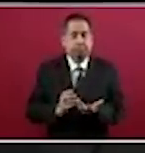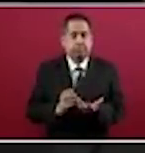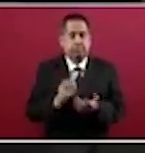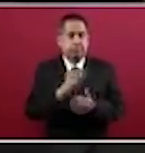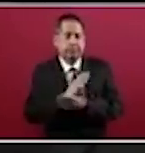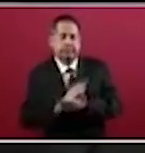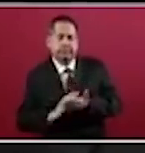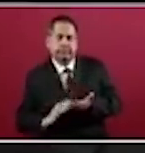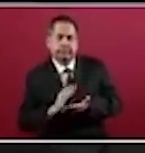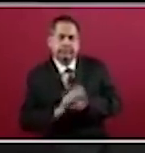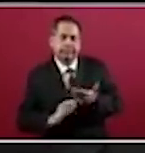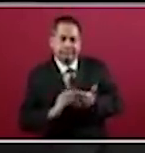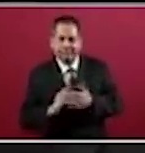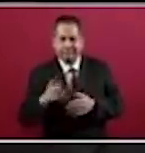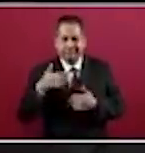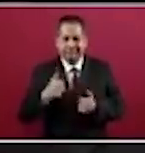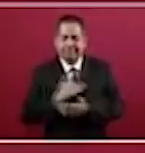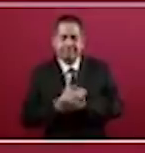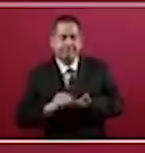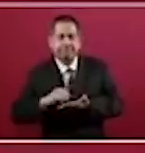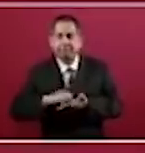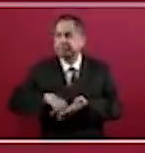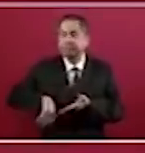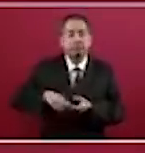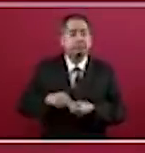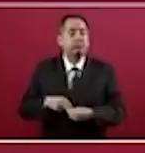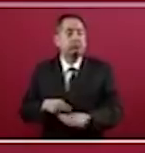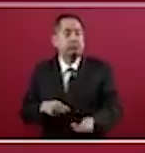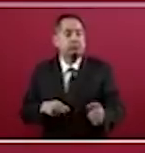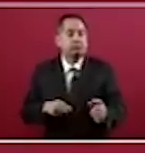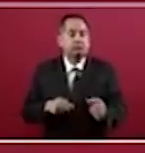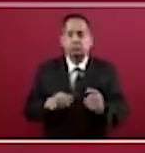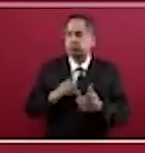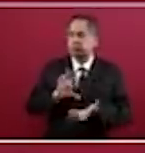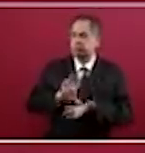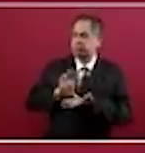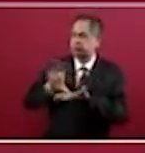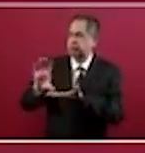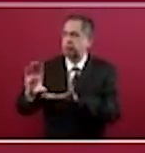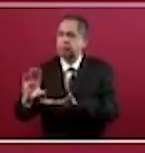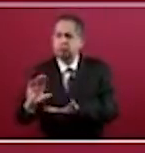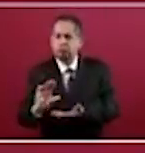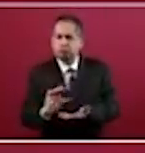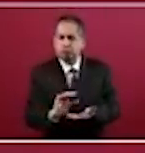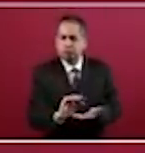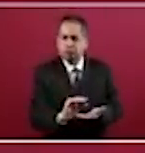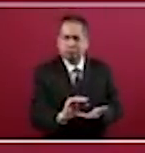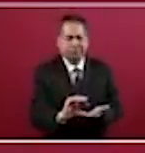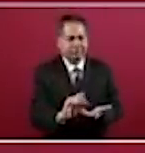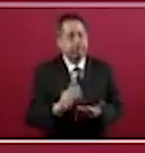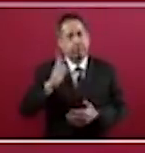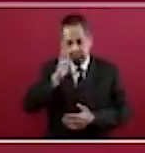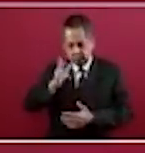llegaba con moche, como se dice coloquialmente, se quedaba en el camino. Tenemos muchas